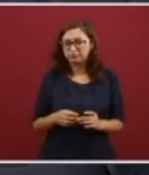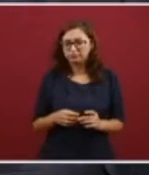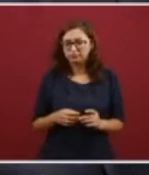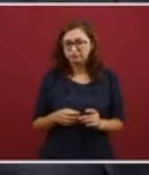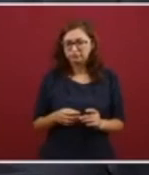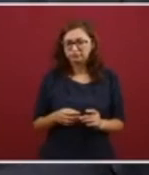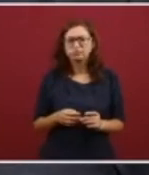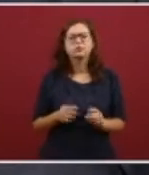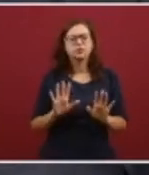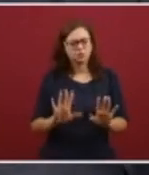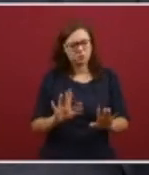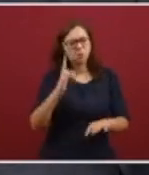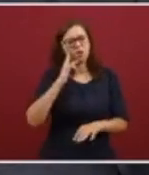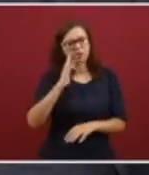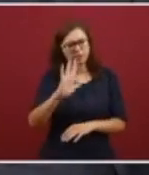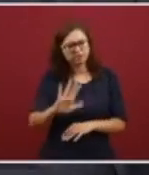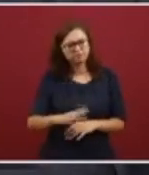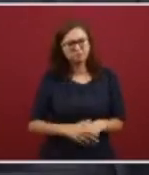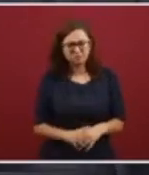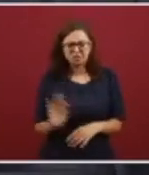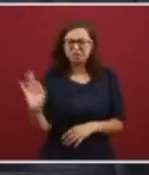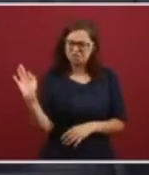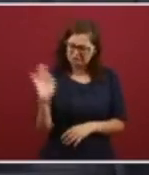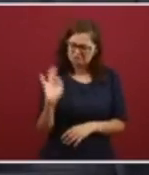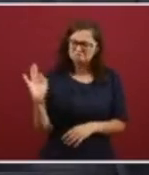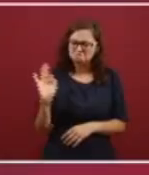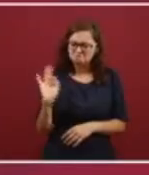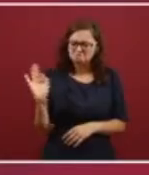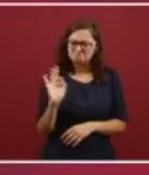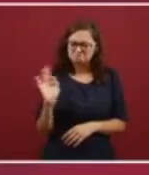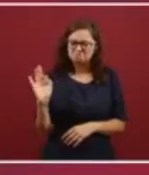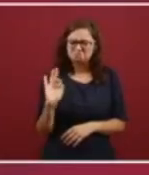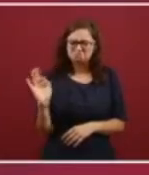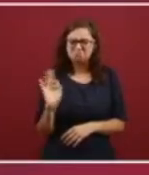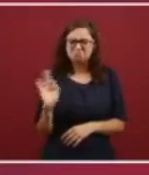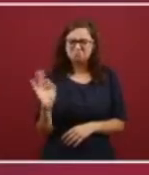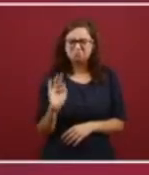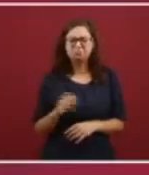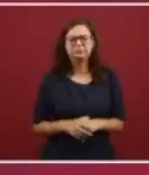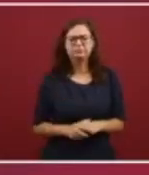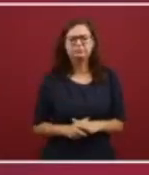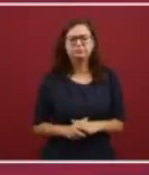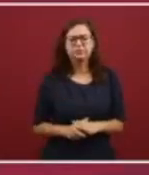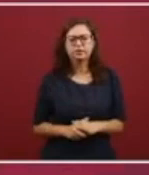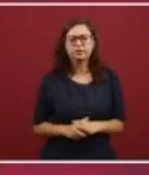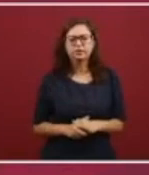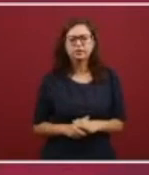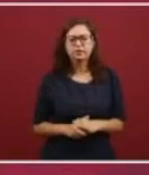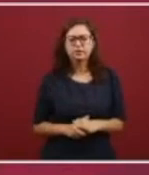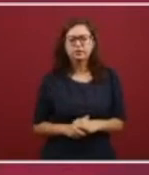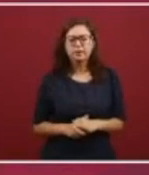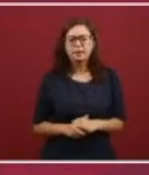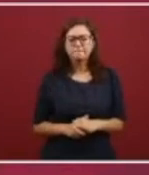Déjenme ver, puede ser, pero quiero ver si no hay